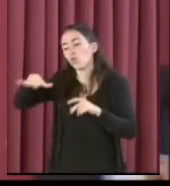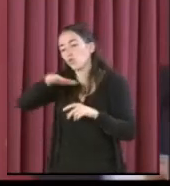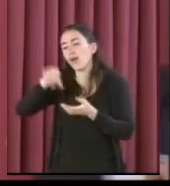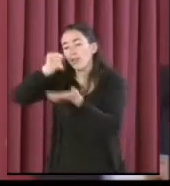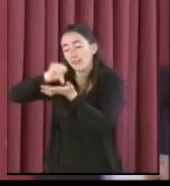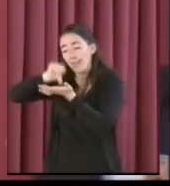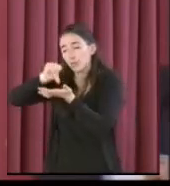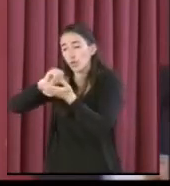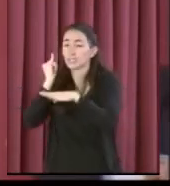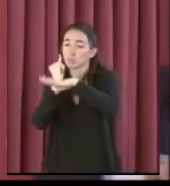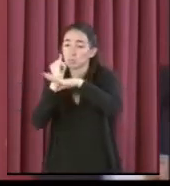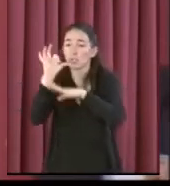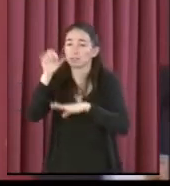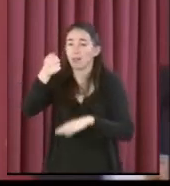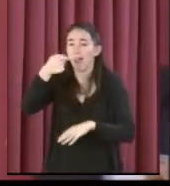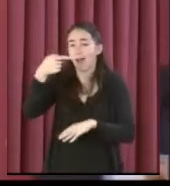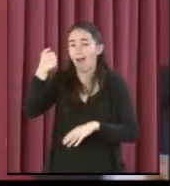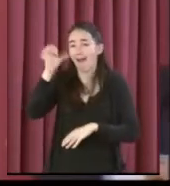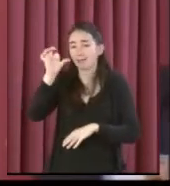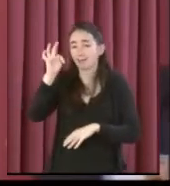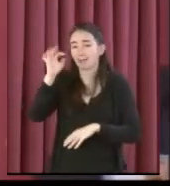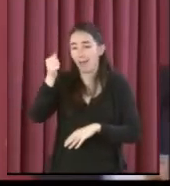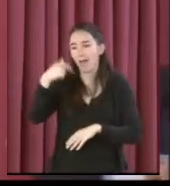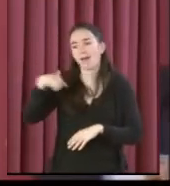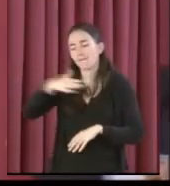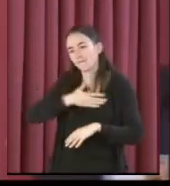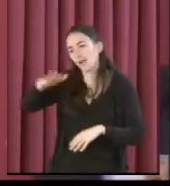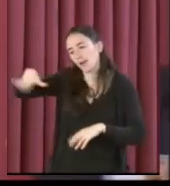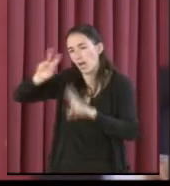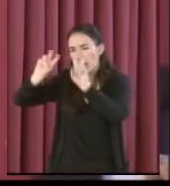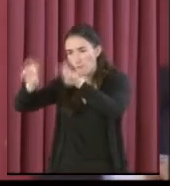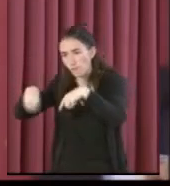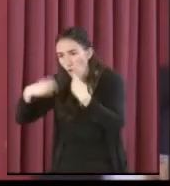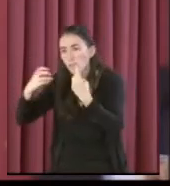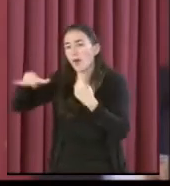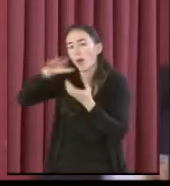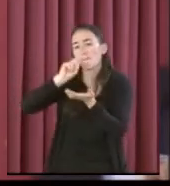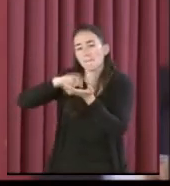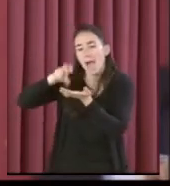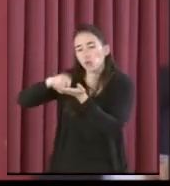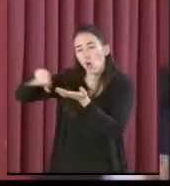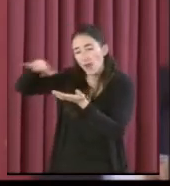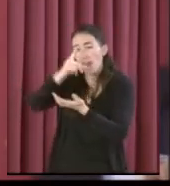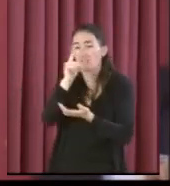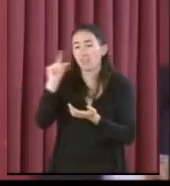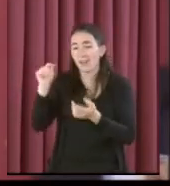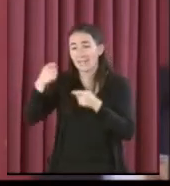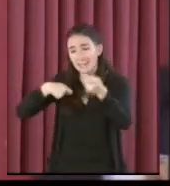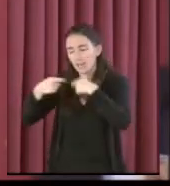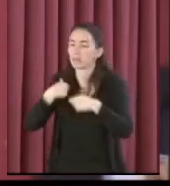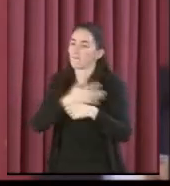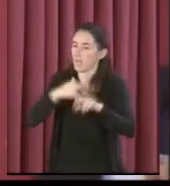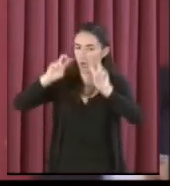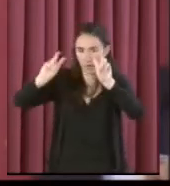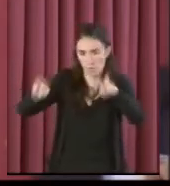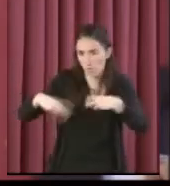Instituto Sagasta, junto con las actuaciones de la Glorieta, 100 Tiendas y la Plaza de la Paz, que estamos coordinando y de las que antes ya he